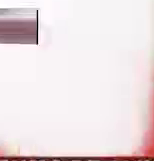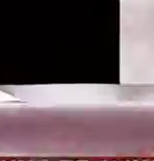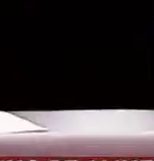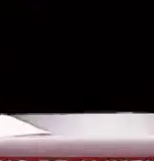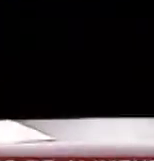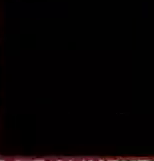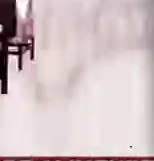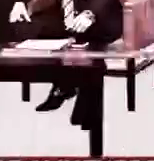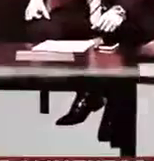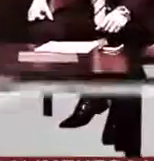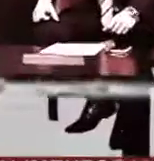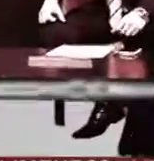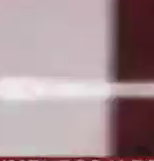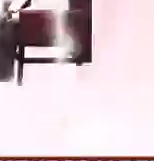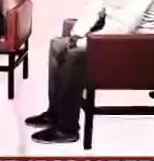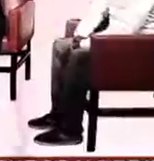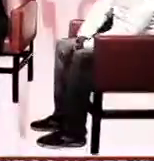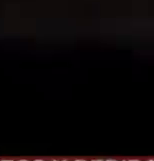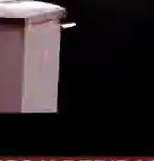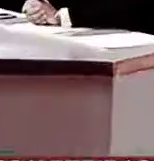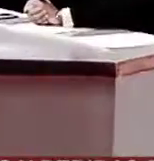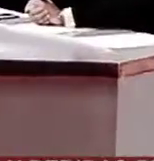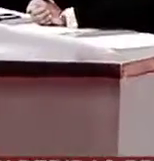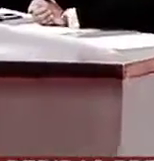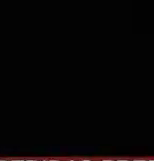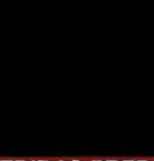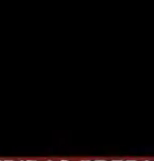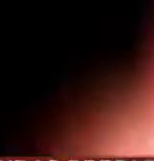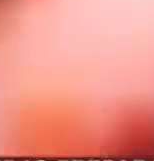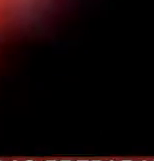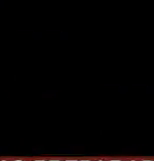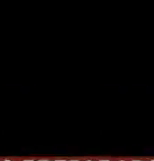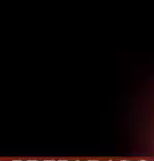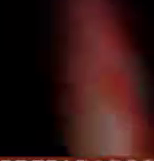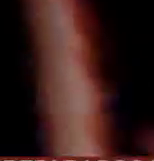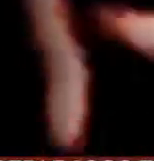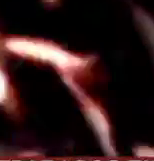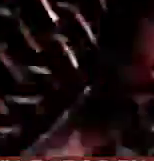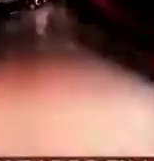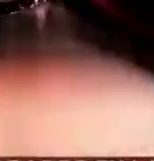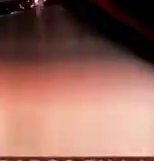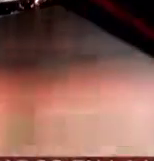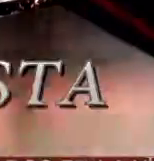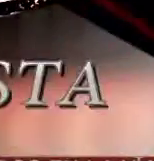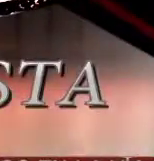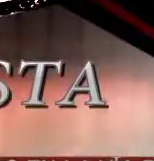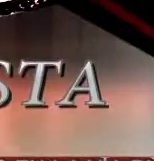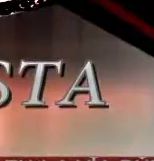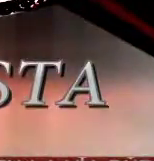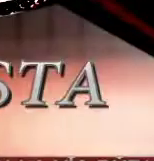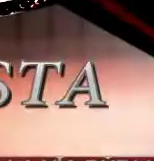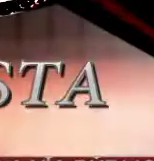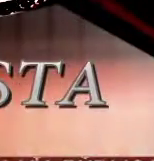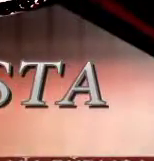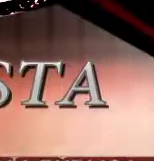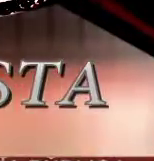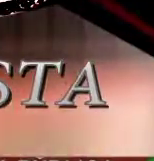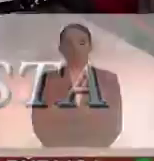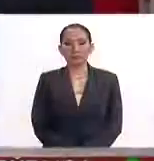Me da mucho gusto que esté aquí en el Estudio de México al Día. Esta mañana damos la bienvenida al Estudio de México al Día.